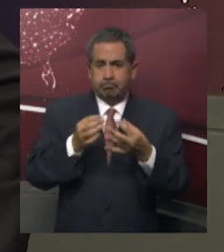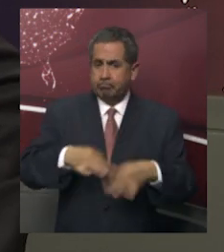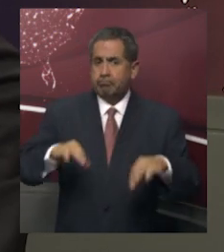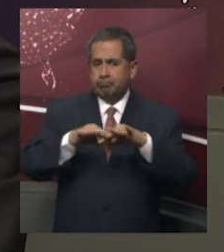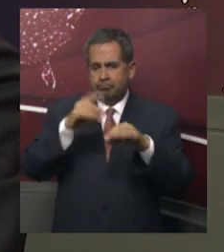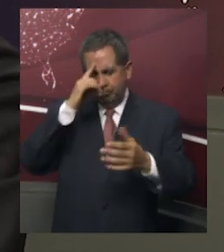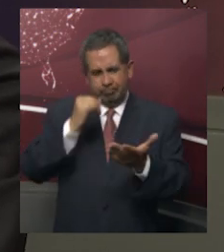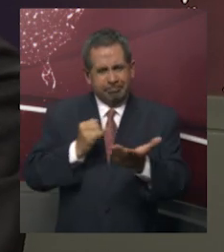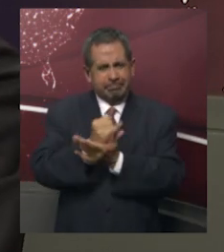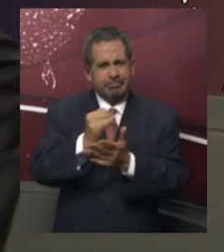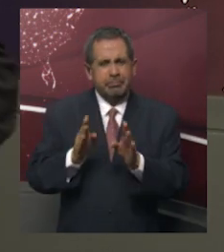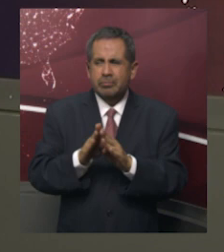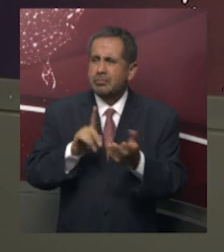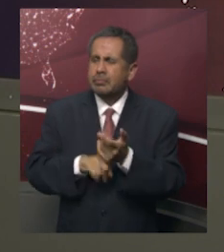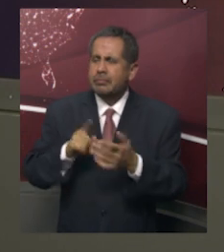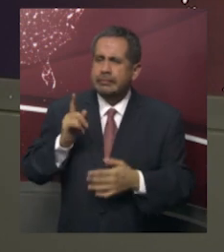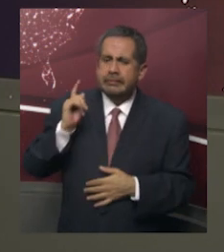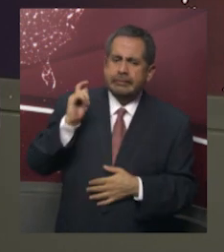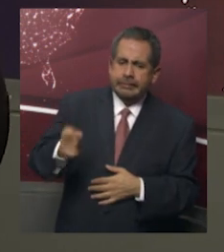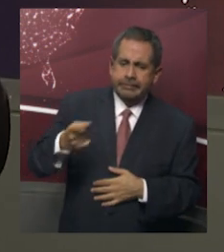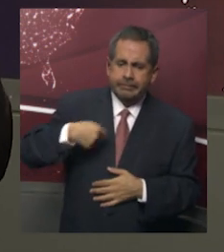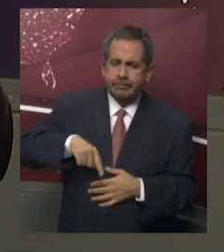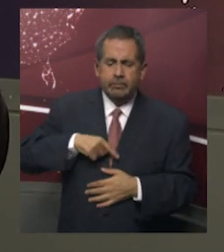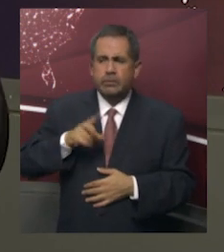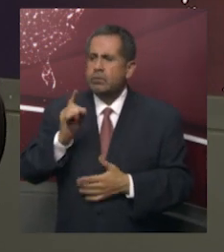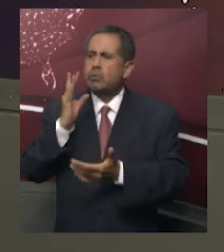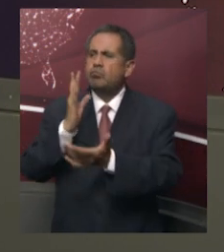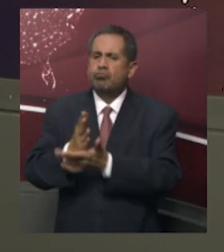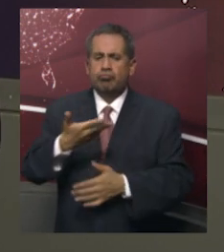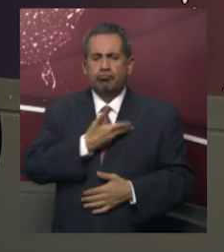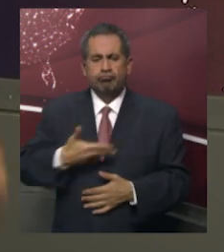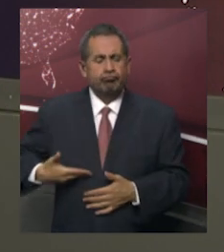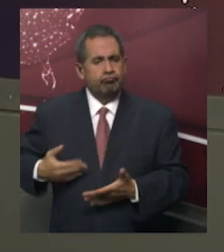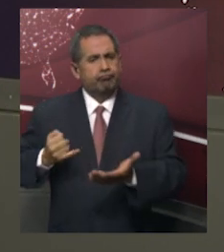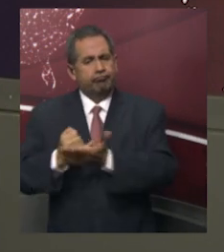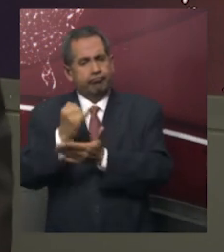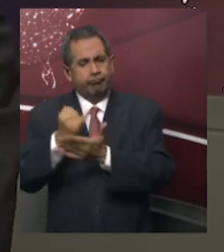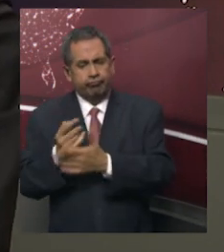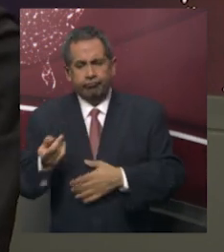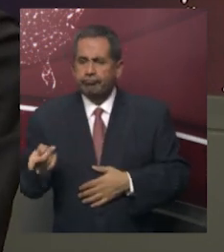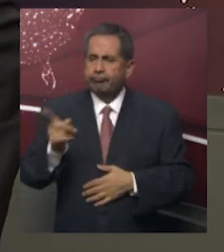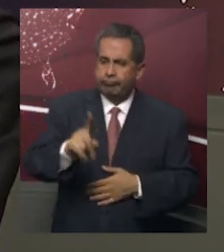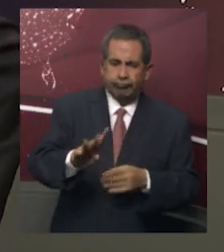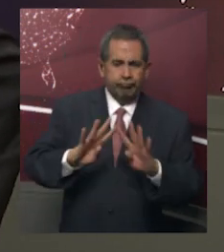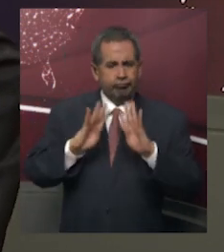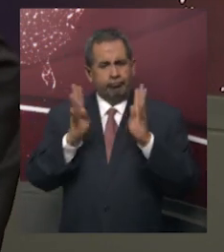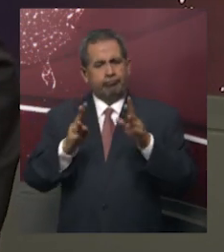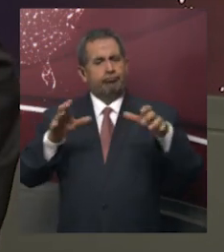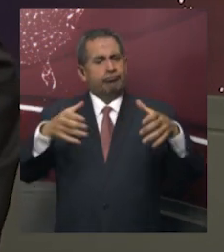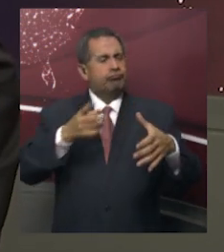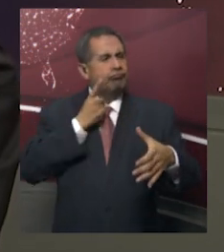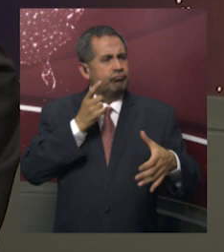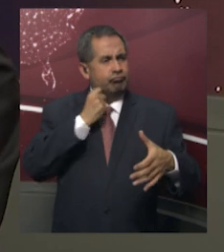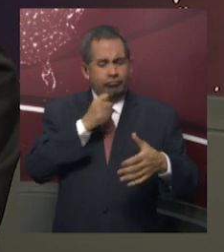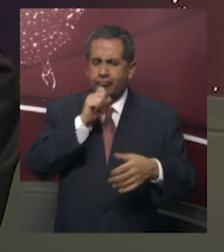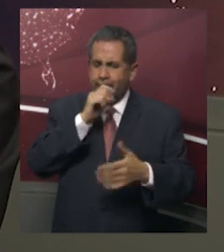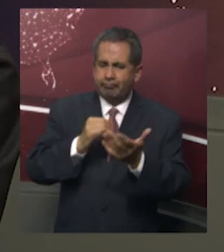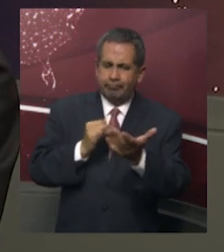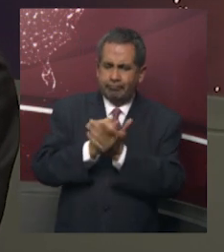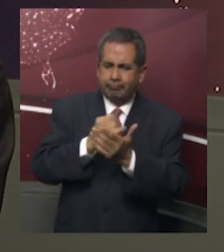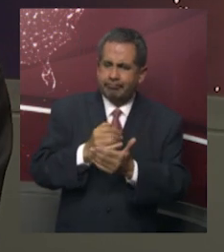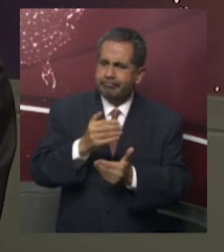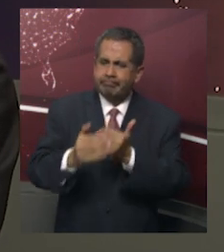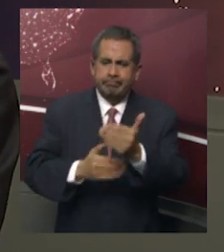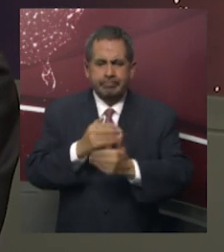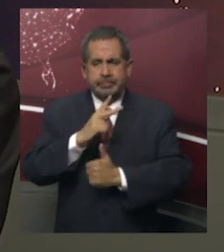importante. ¿Cómo dimensionamos los ciudadanos que no solo es el Ejecutivo quien está tomando decisiones, sino los parlamentos tienen incidencia también en las decisiones que